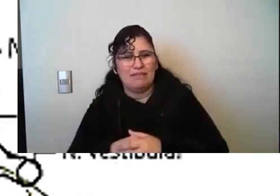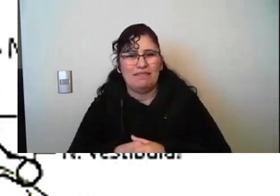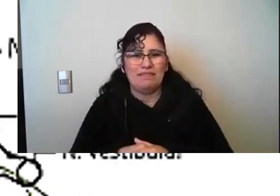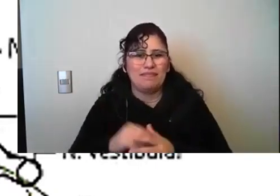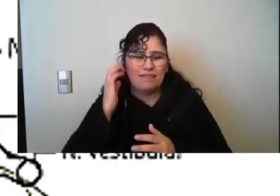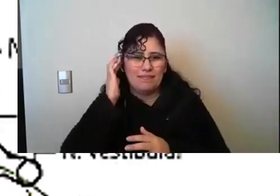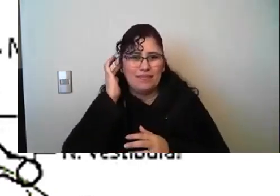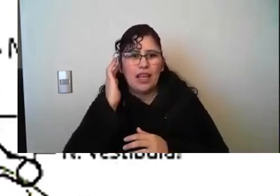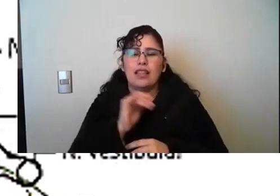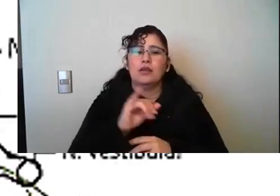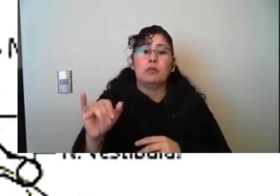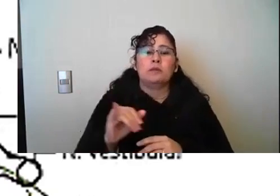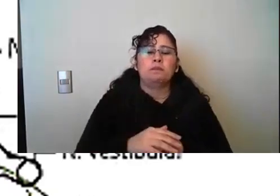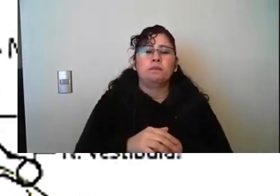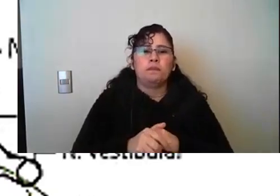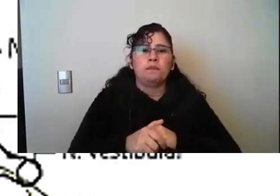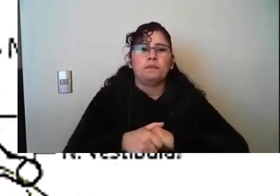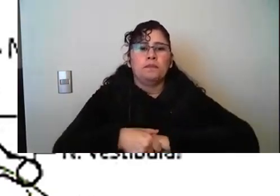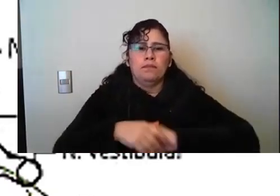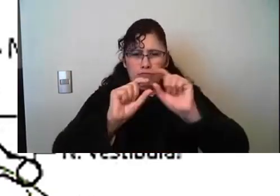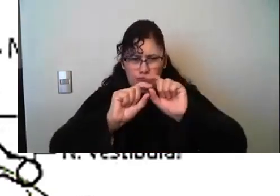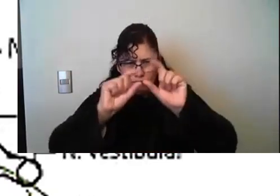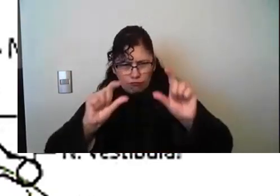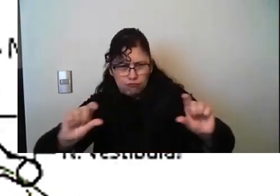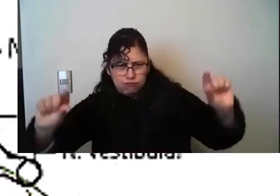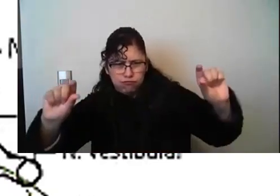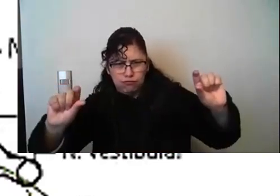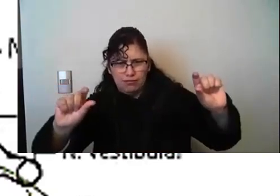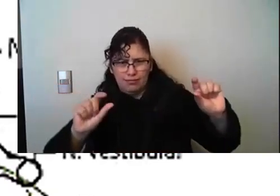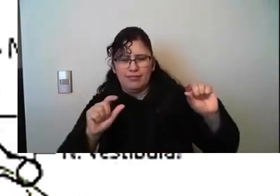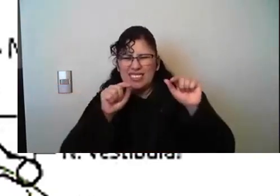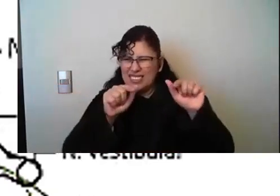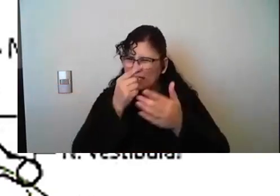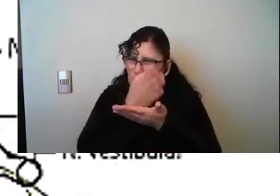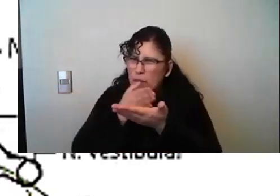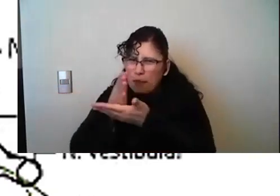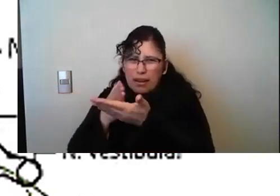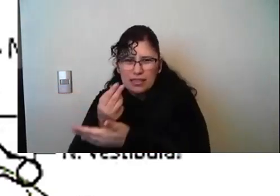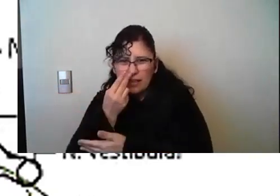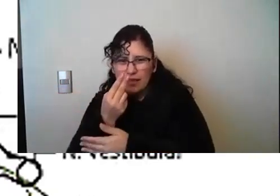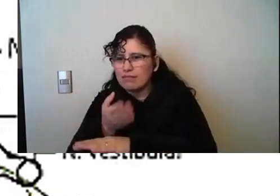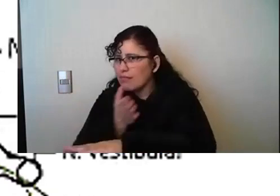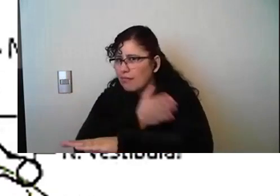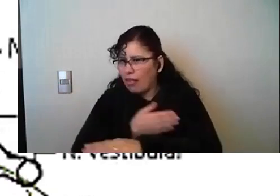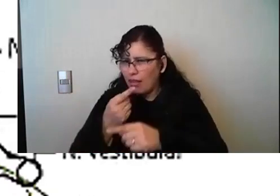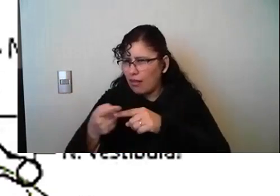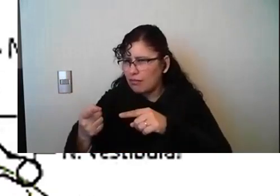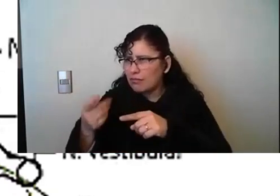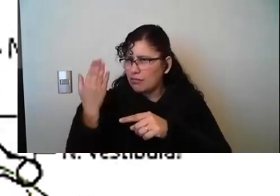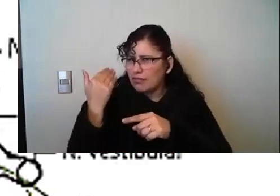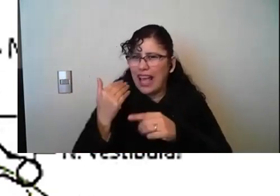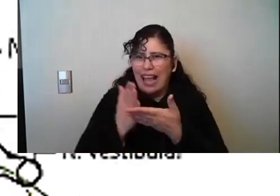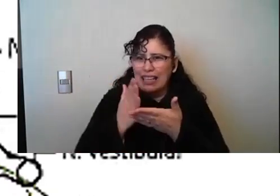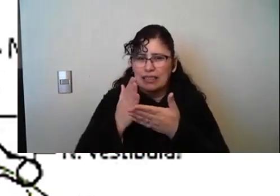Luego, aquí hay estructuras que vimos en la clase pasada, que son la